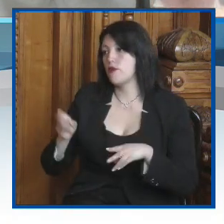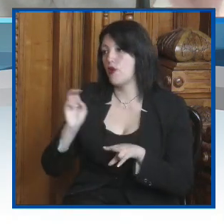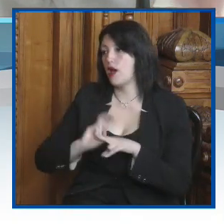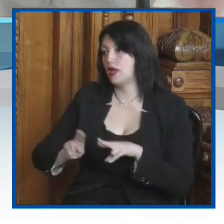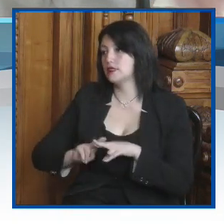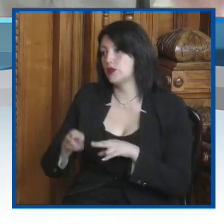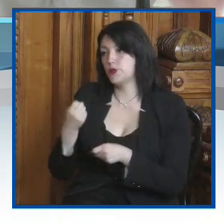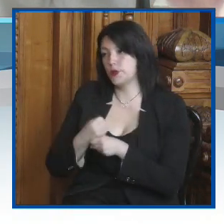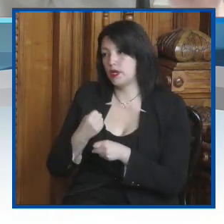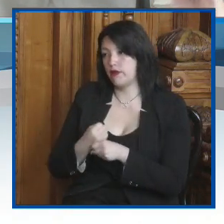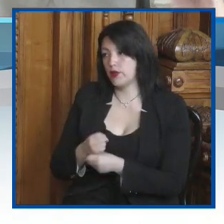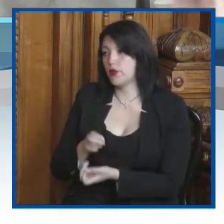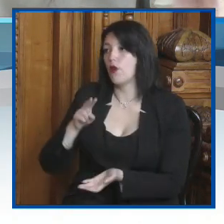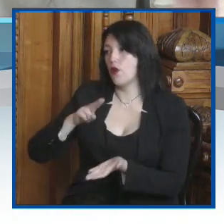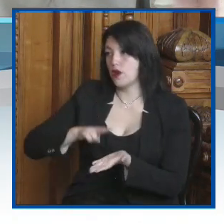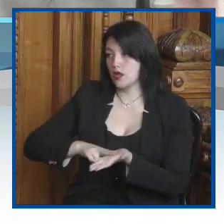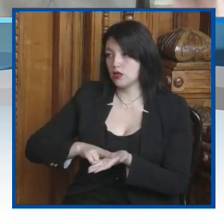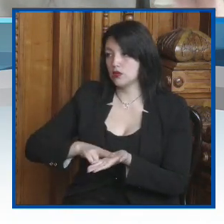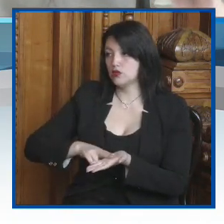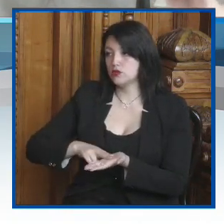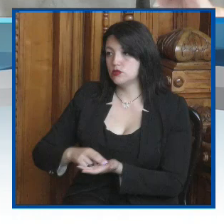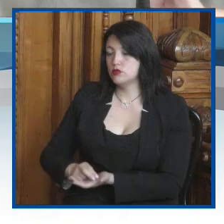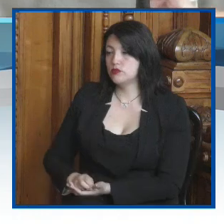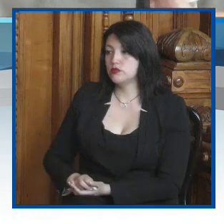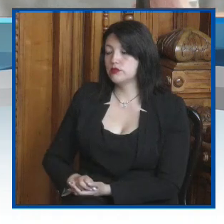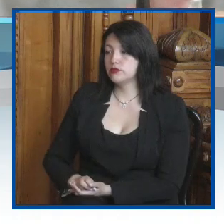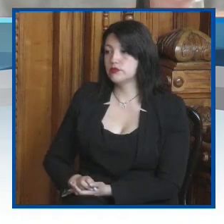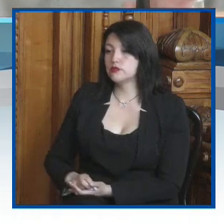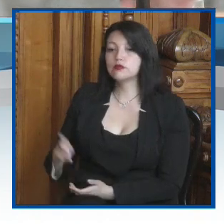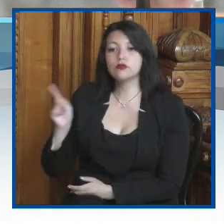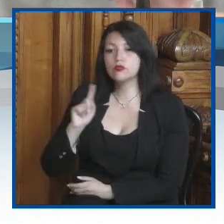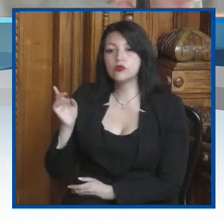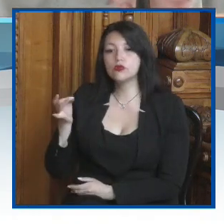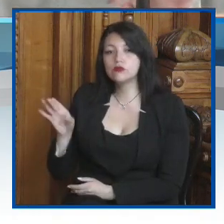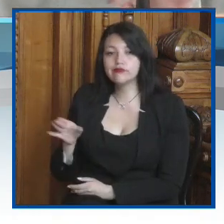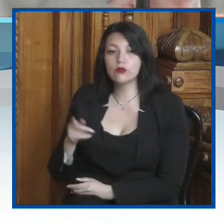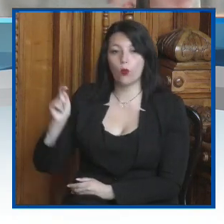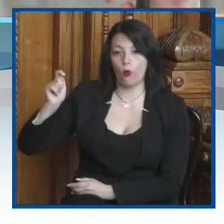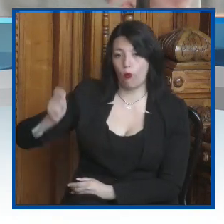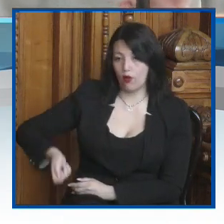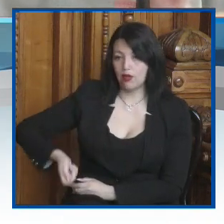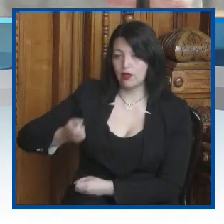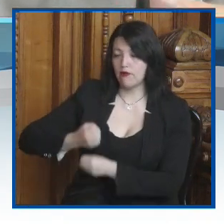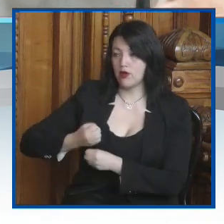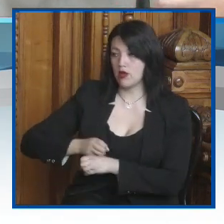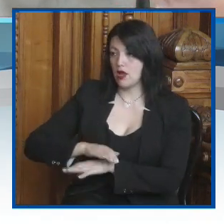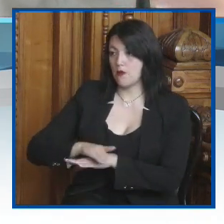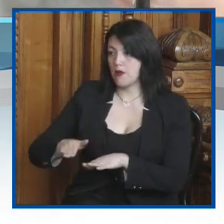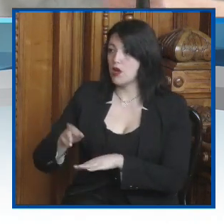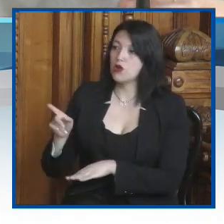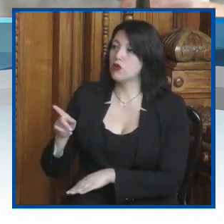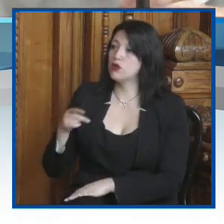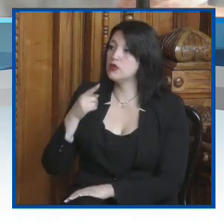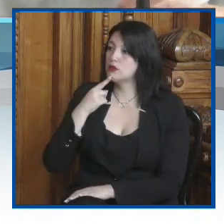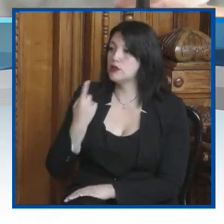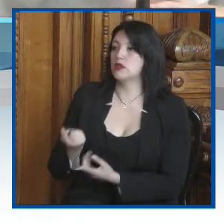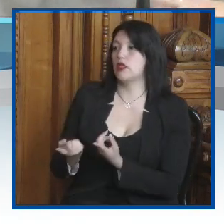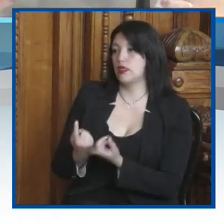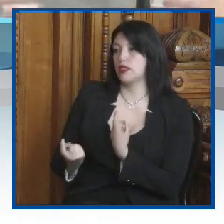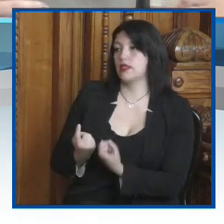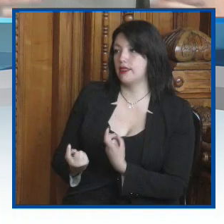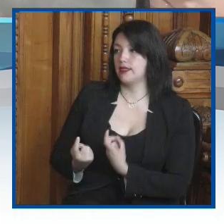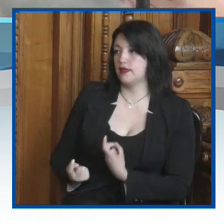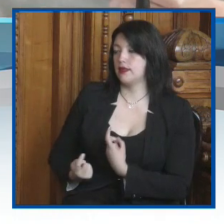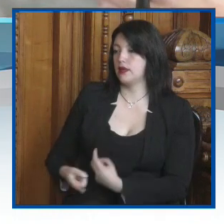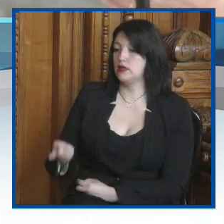un trabajo en esto. No solamente es un trabajo de los jueces, porque siempre somos los más criticados también,